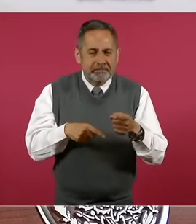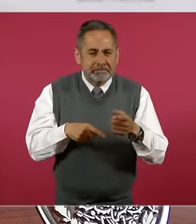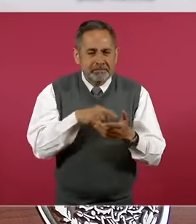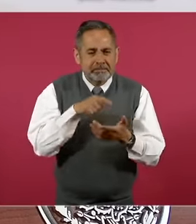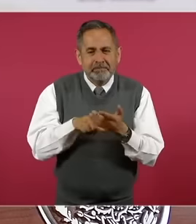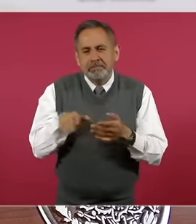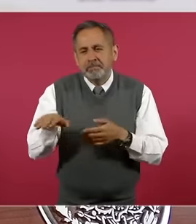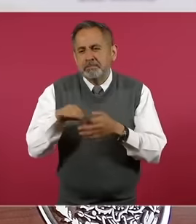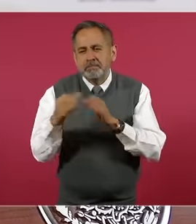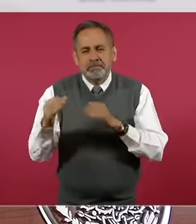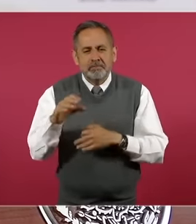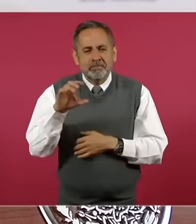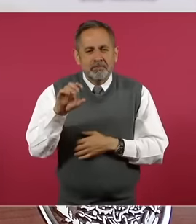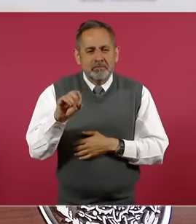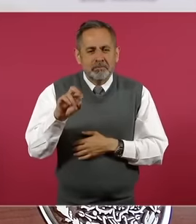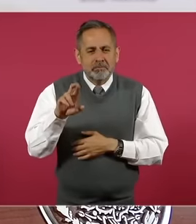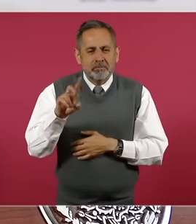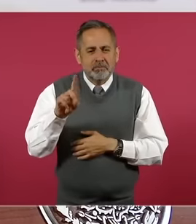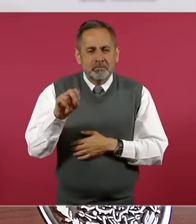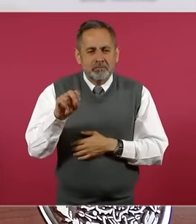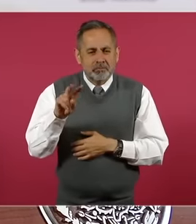por Orizaba, por Córdoba,